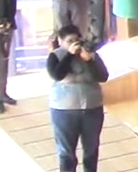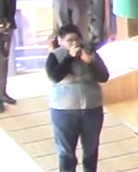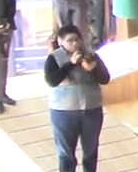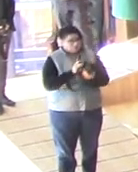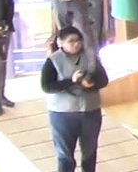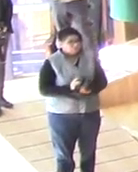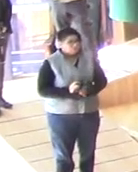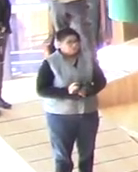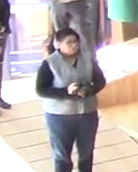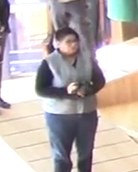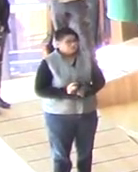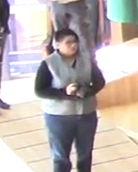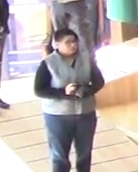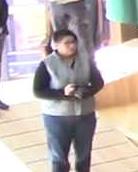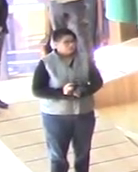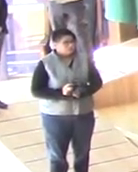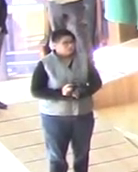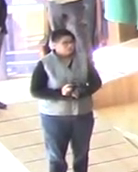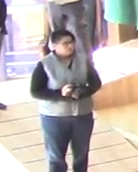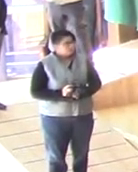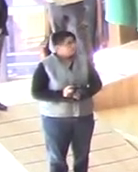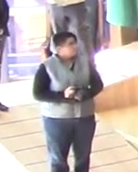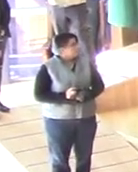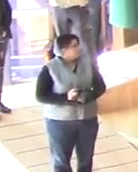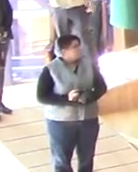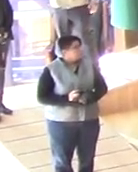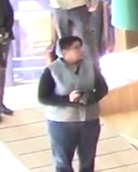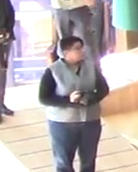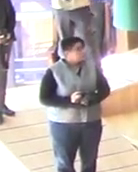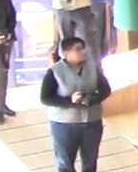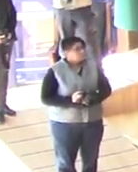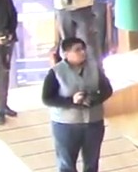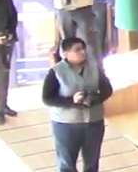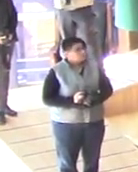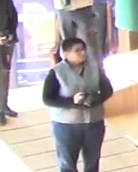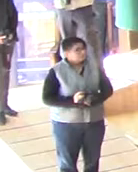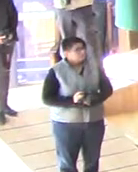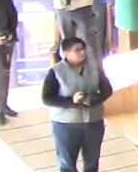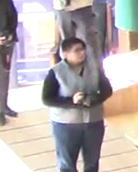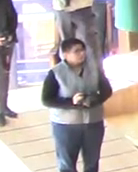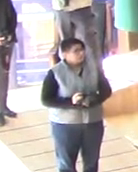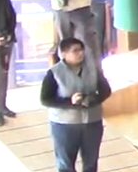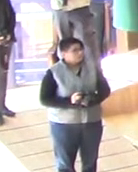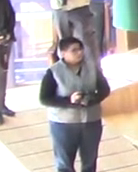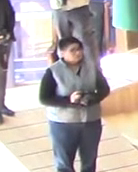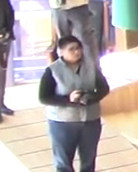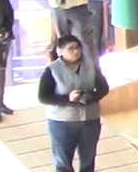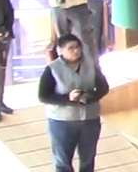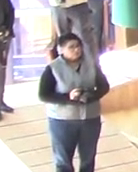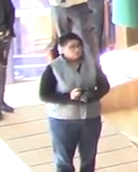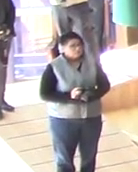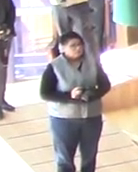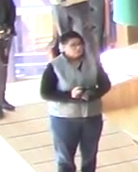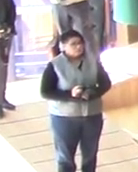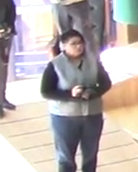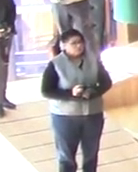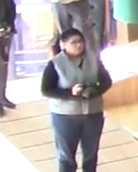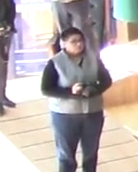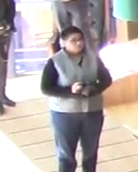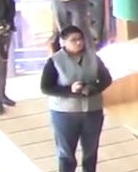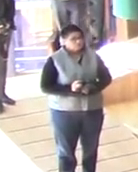materia del Fortasec, que son Juárez, Chihuahua, Cuauhtémoc, Delicias, Parral, El Camargo y Meoqui. El resto, los 60 municipios